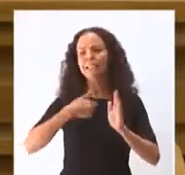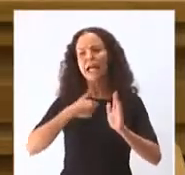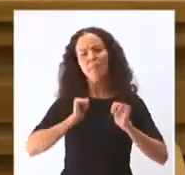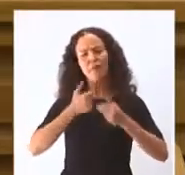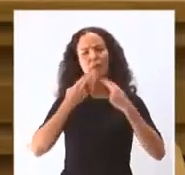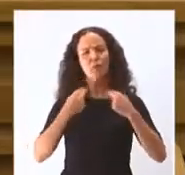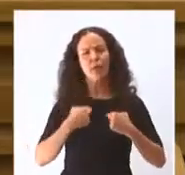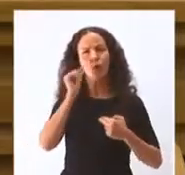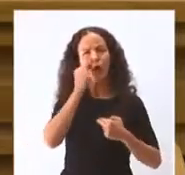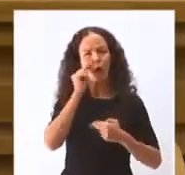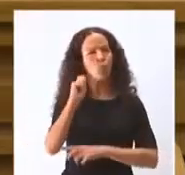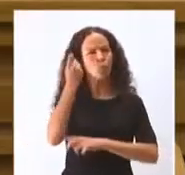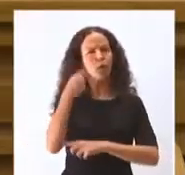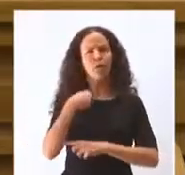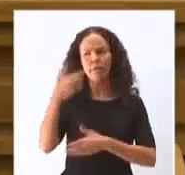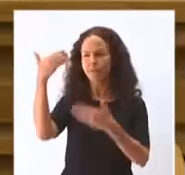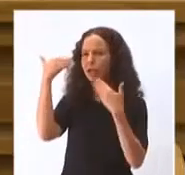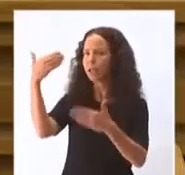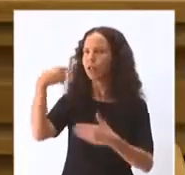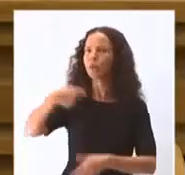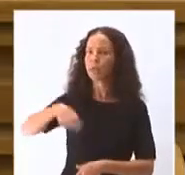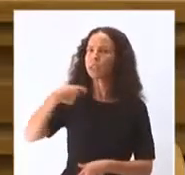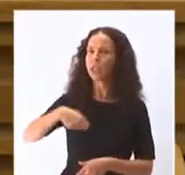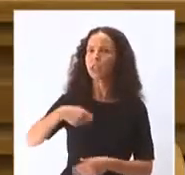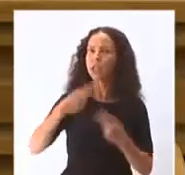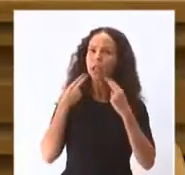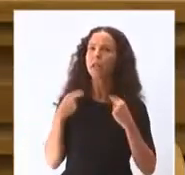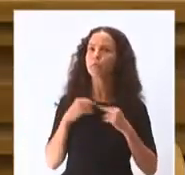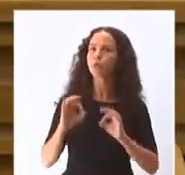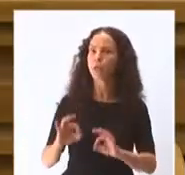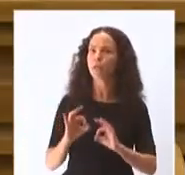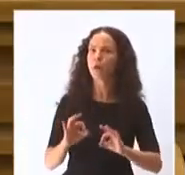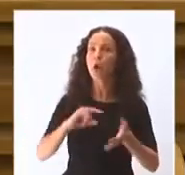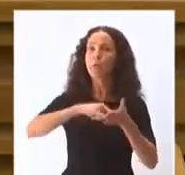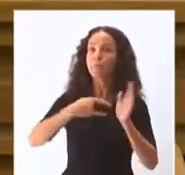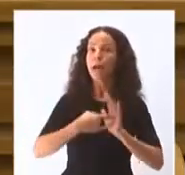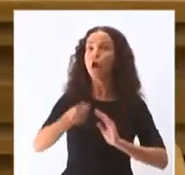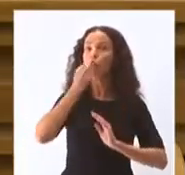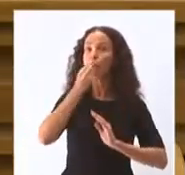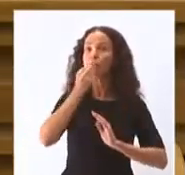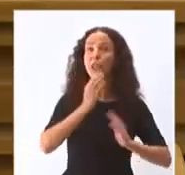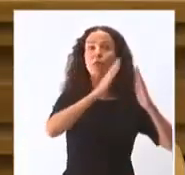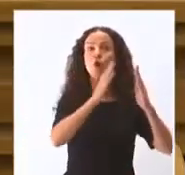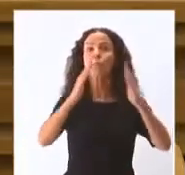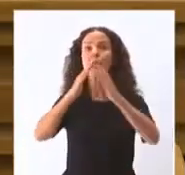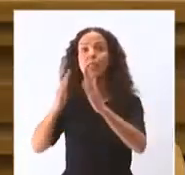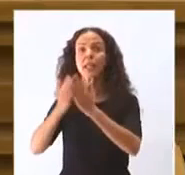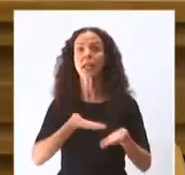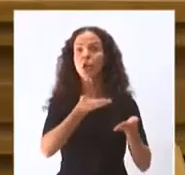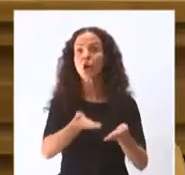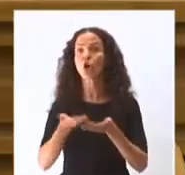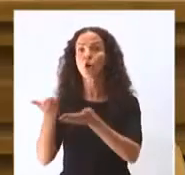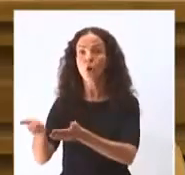con un gran éxito y se lo felicito al presidente de la diputación que es el plan de comida a domicilio fundamentalmente